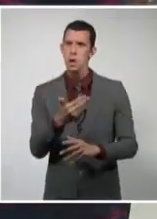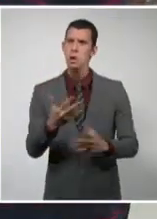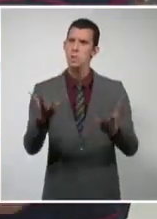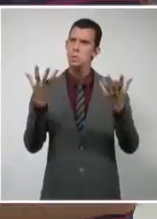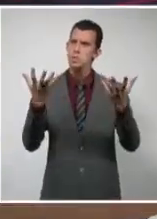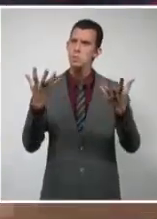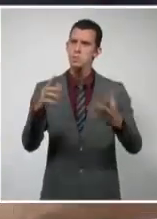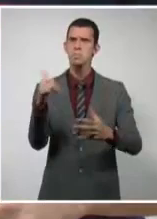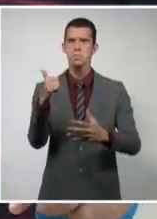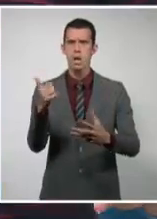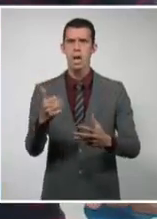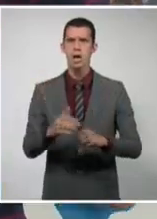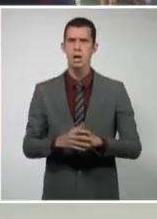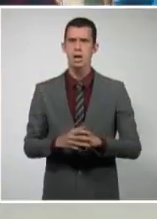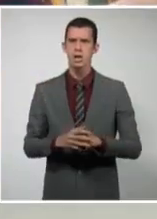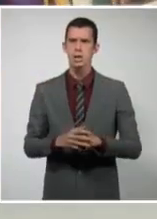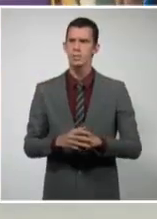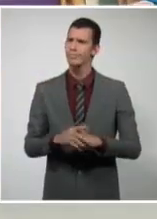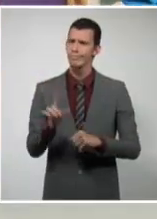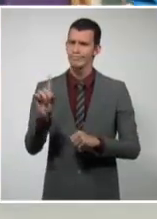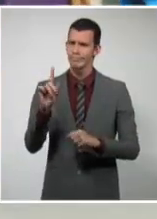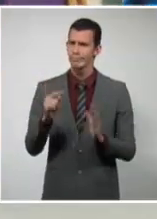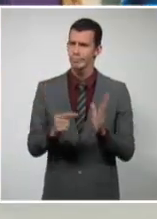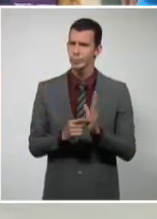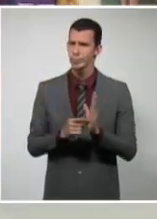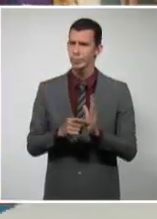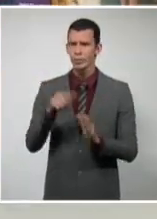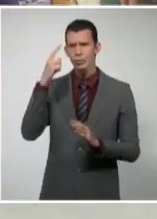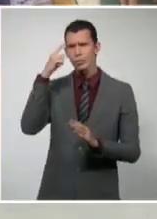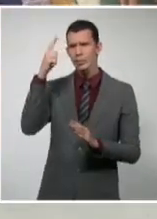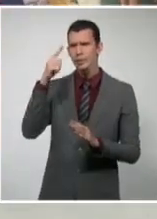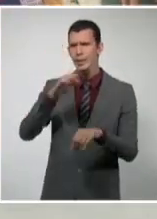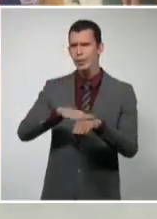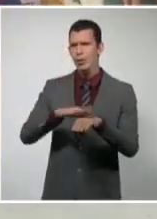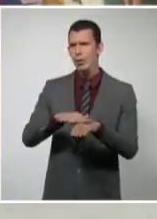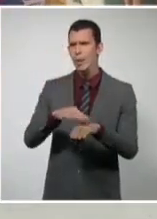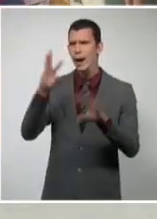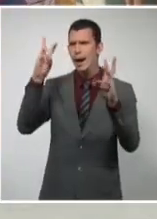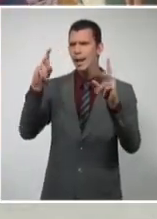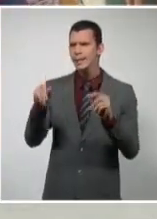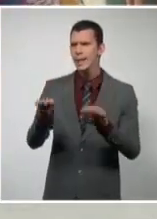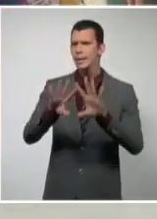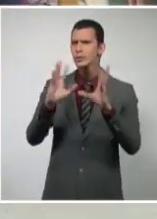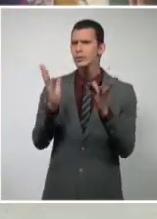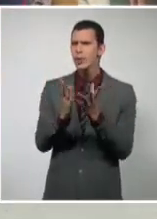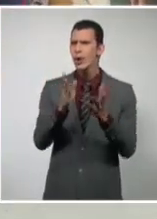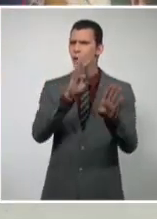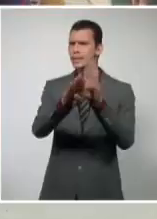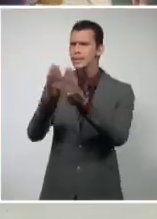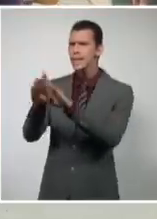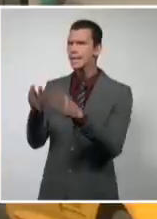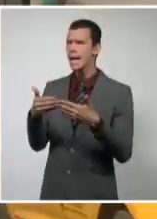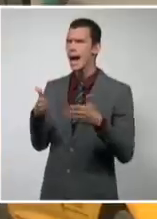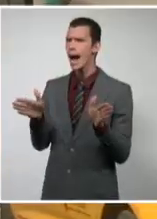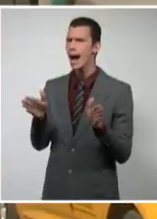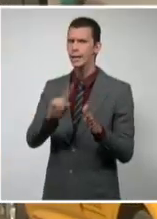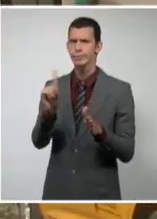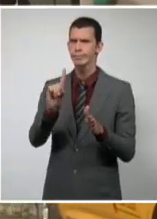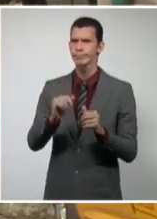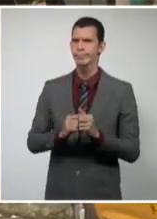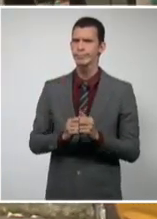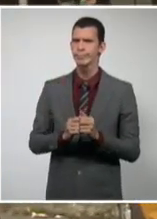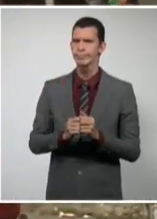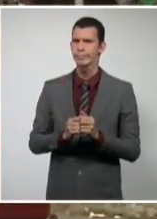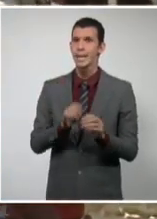estas aglomeraciones, pero no. Las personas aquí se concentran porque solo en uno se venden productos de primera necesidad. En